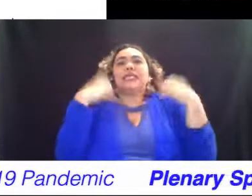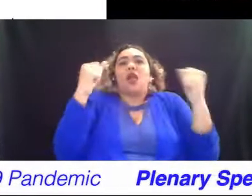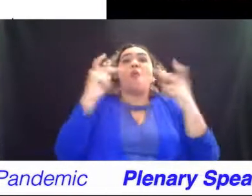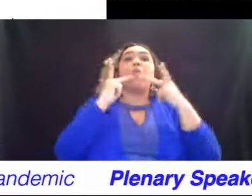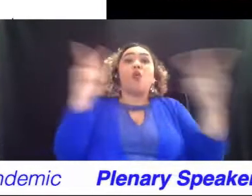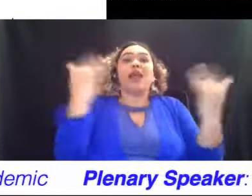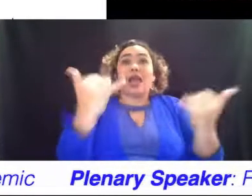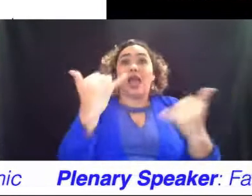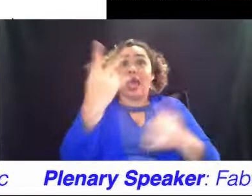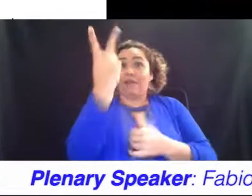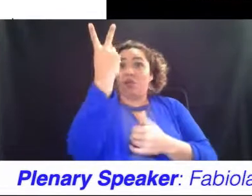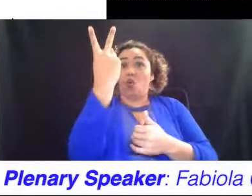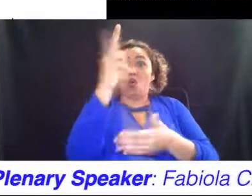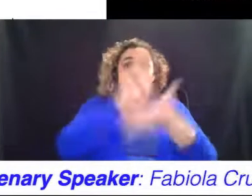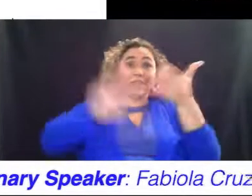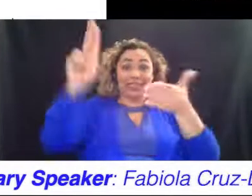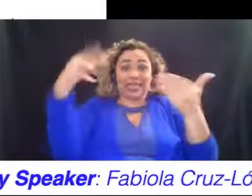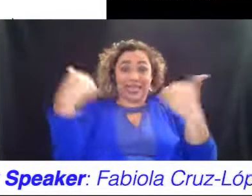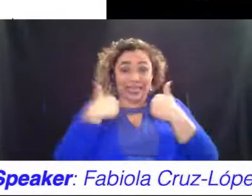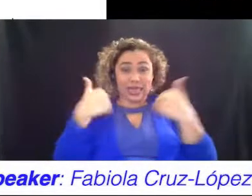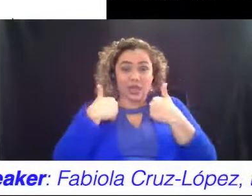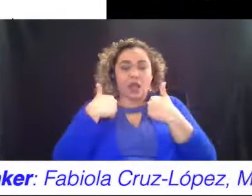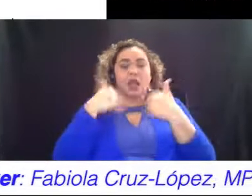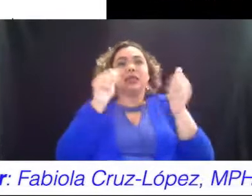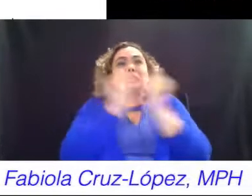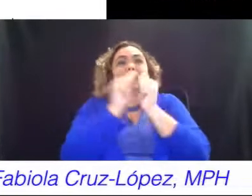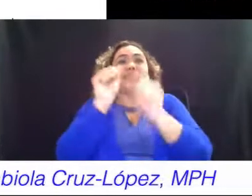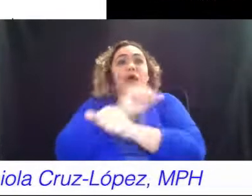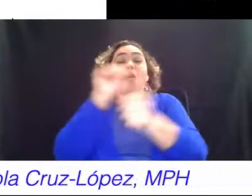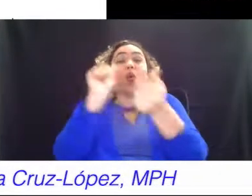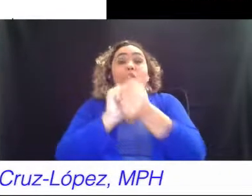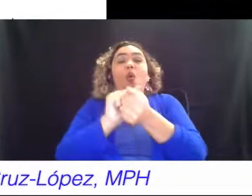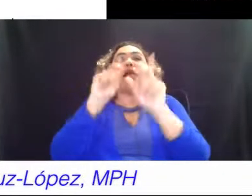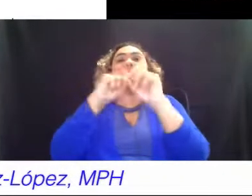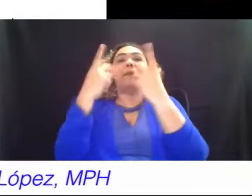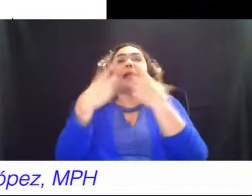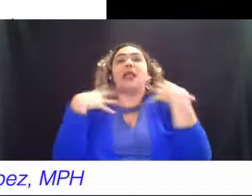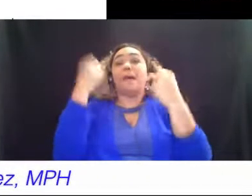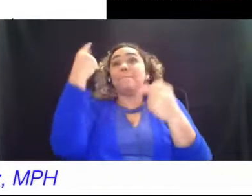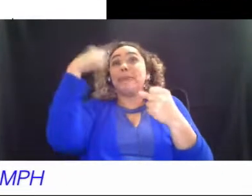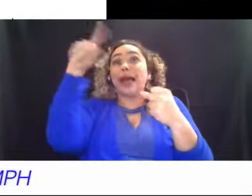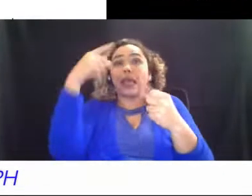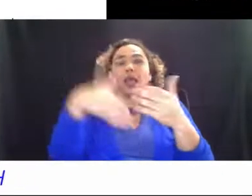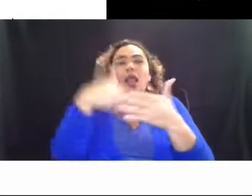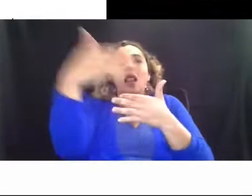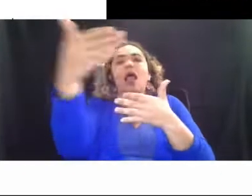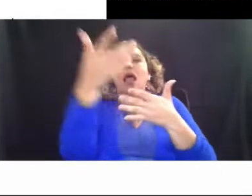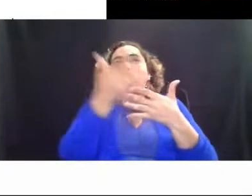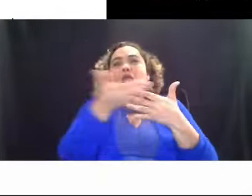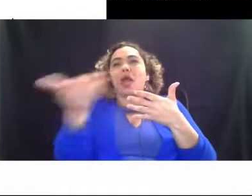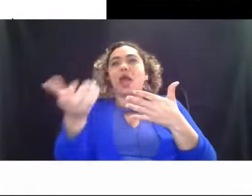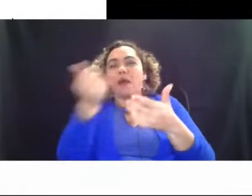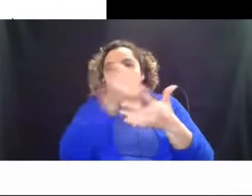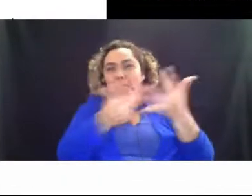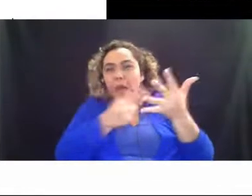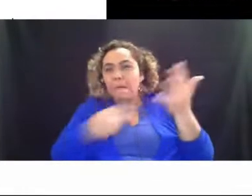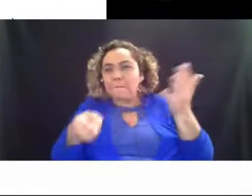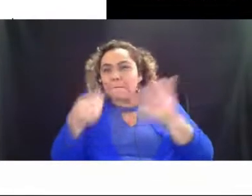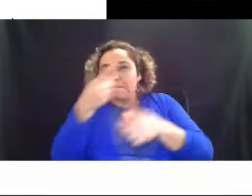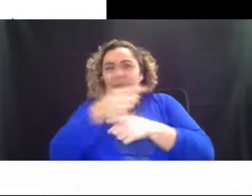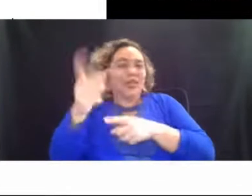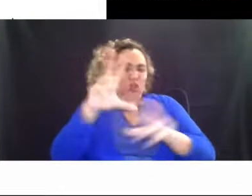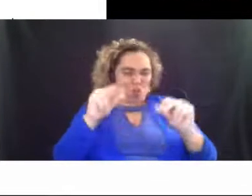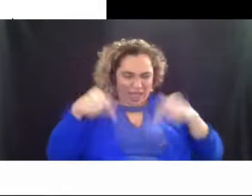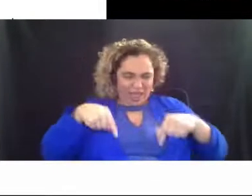2 universidades que estarán trabajando en conjunto con el Departamento de Salud para que en los próximos meses, no, ya ahora